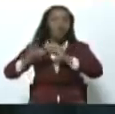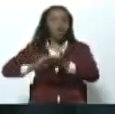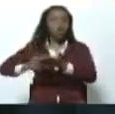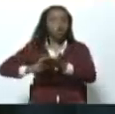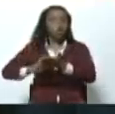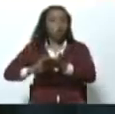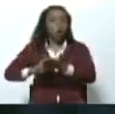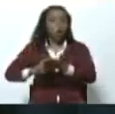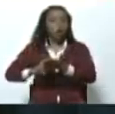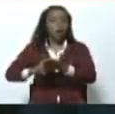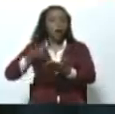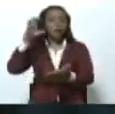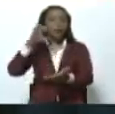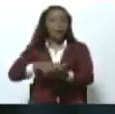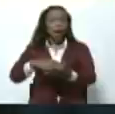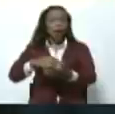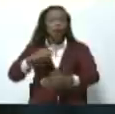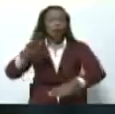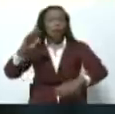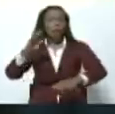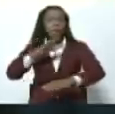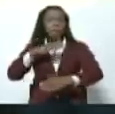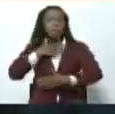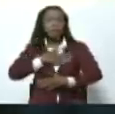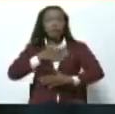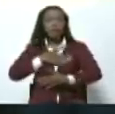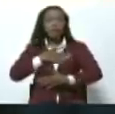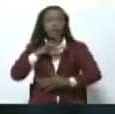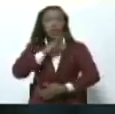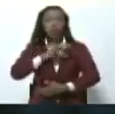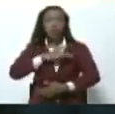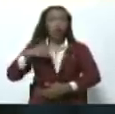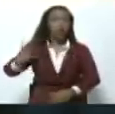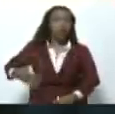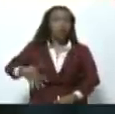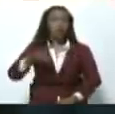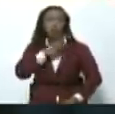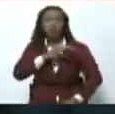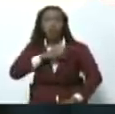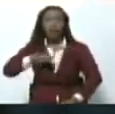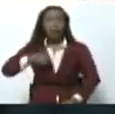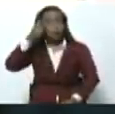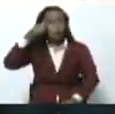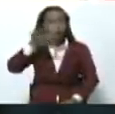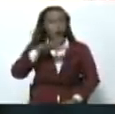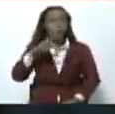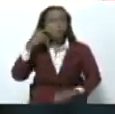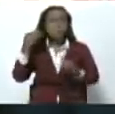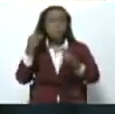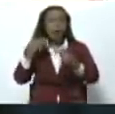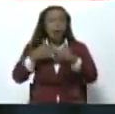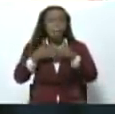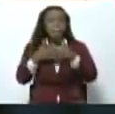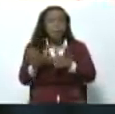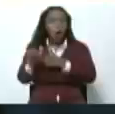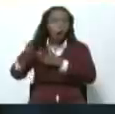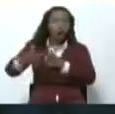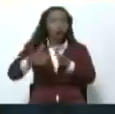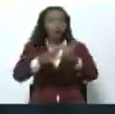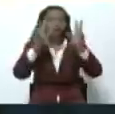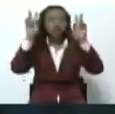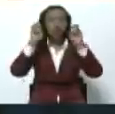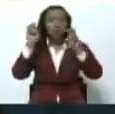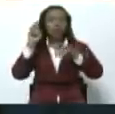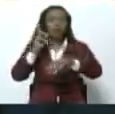el estado del bienestar social, los derechos sociales del pueblo, y para abrirle camino a una nueva